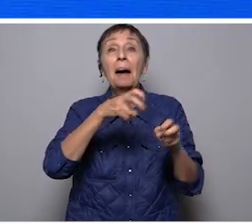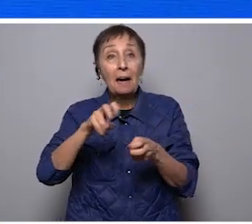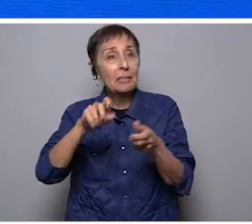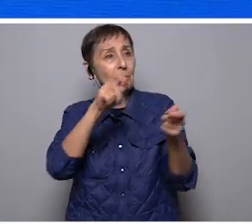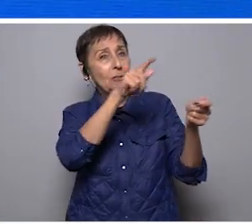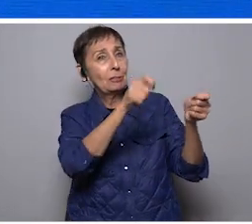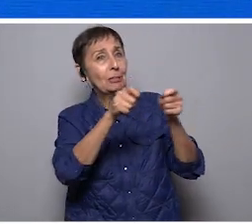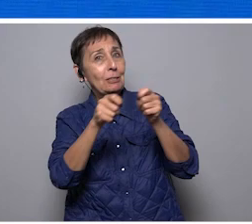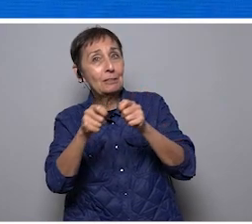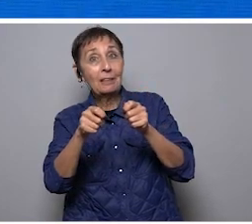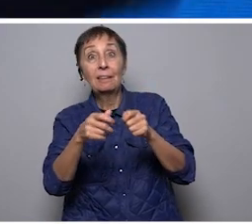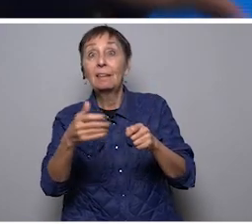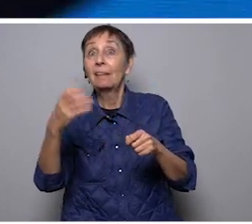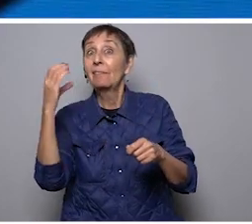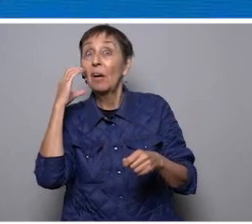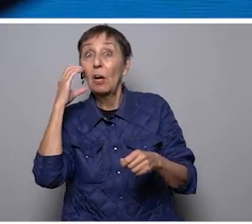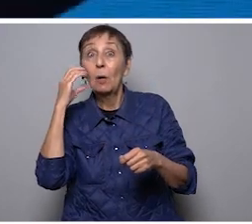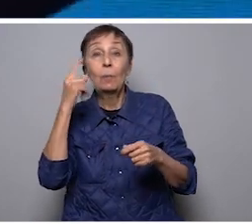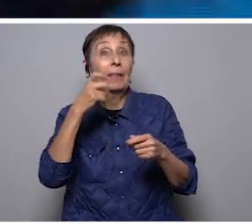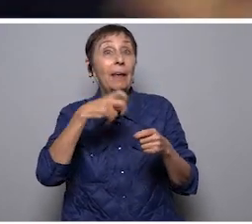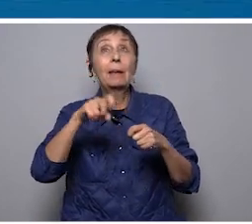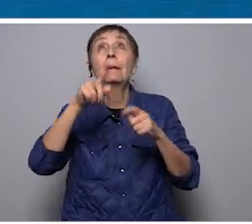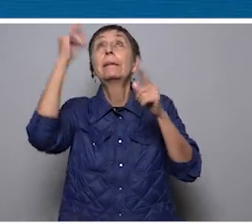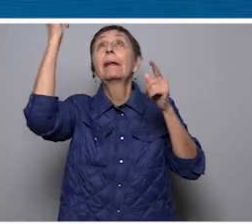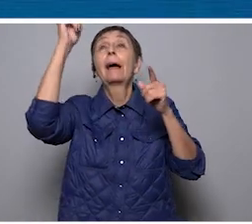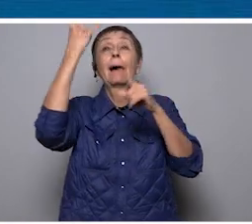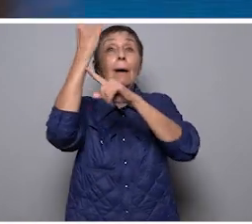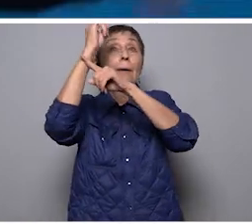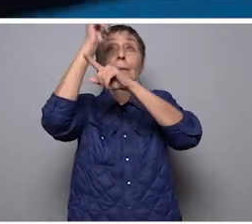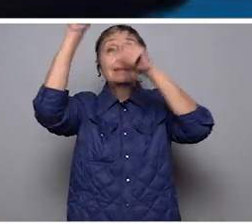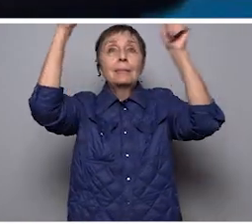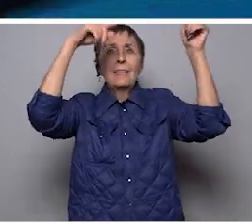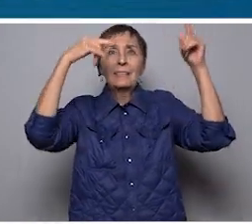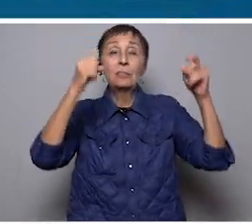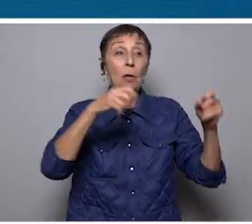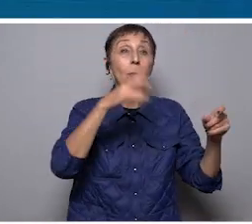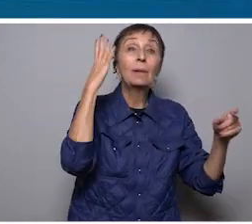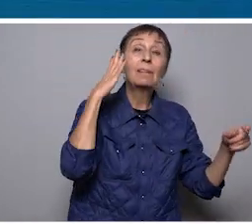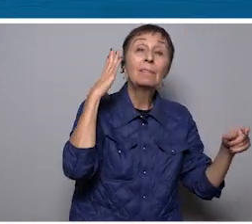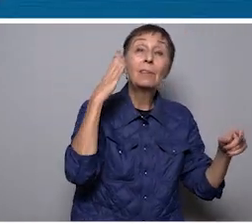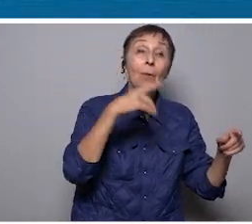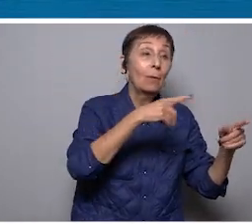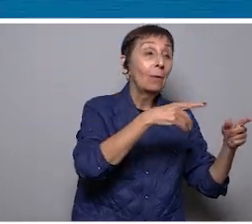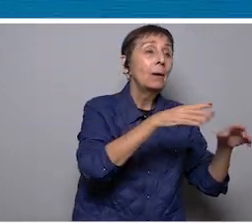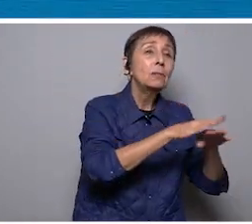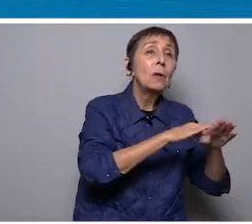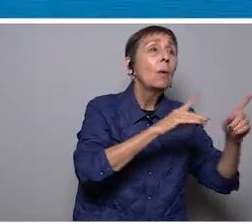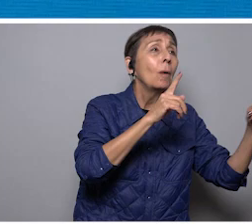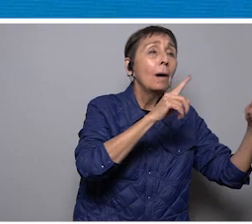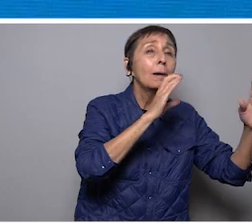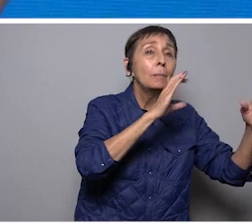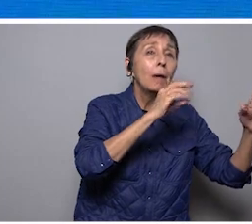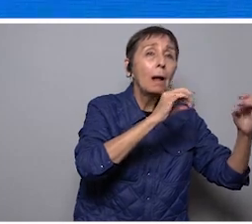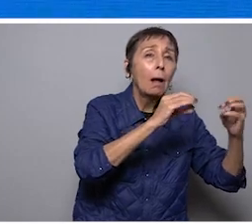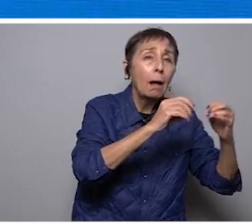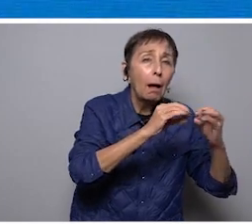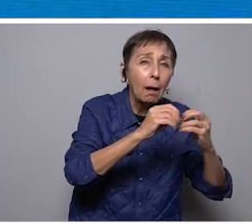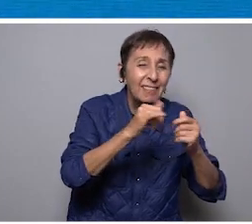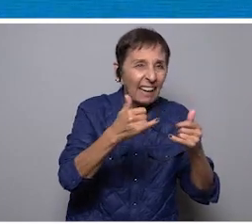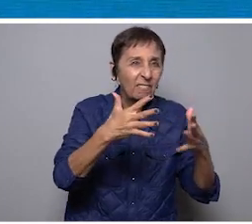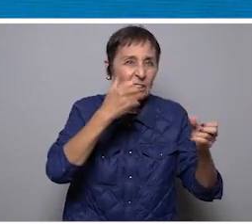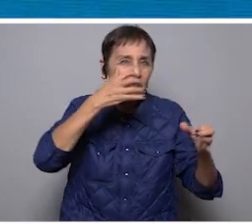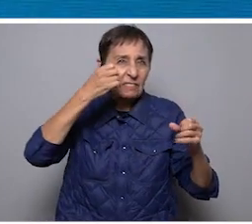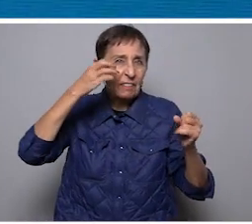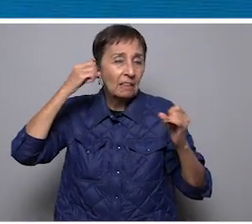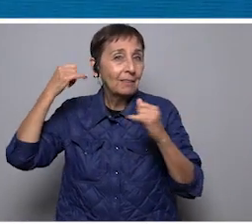satélites y aceleró la velocidad de comunicación y luego vinieron los celulares vinieron los sistemas electrónicos